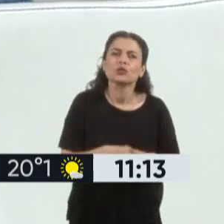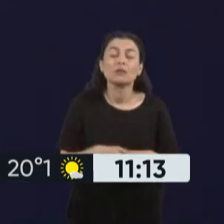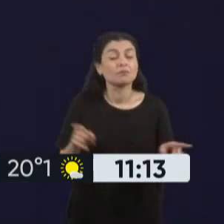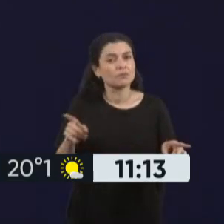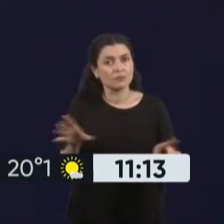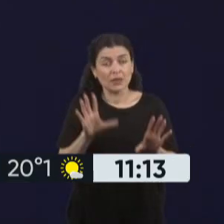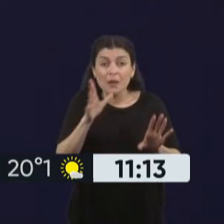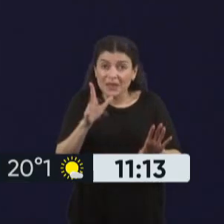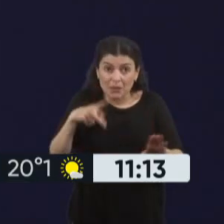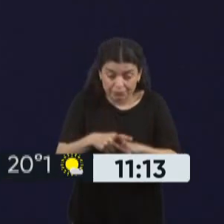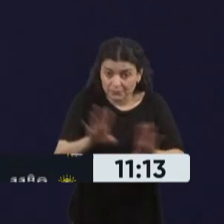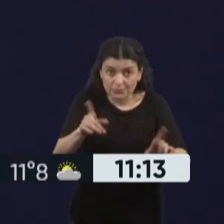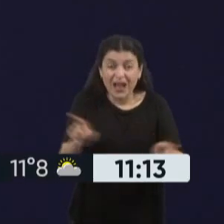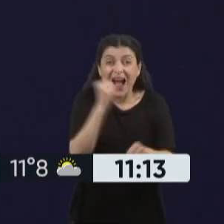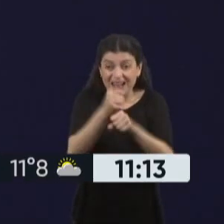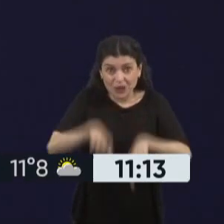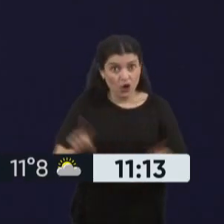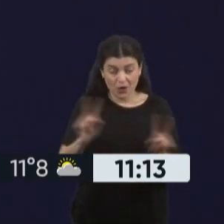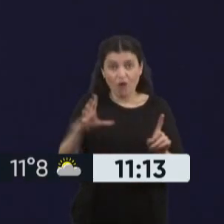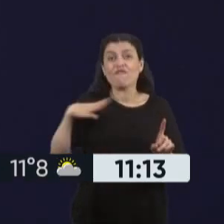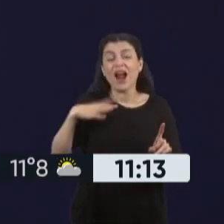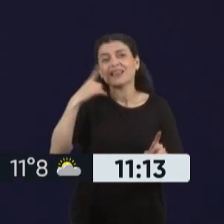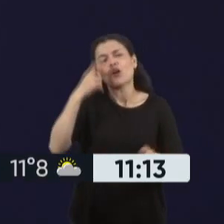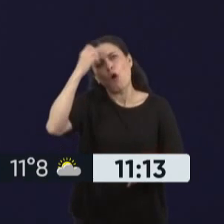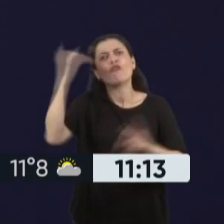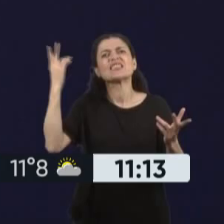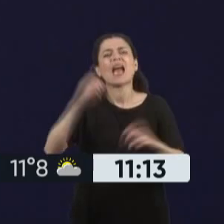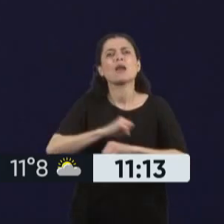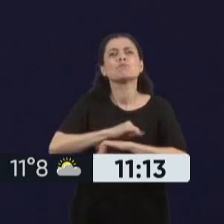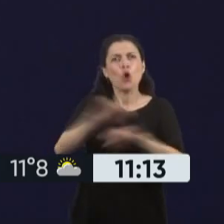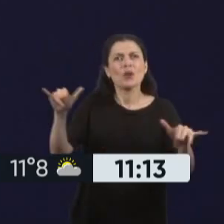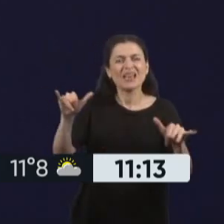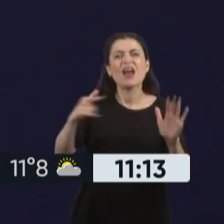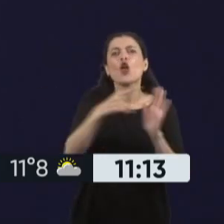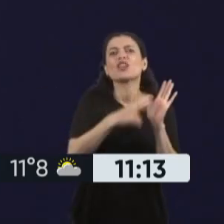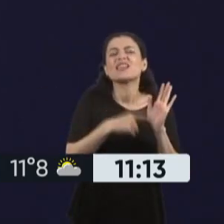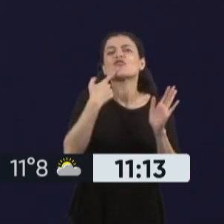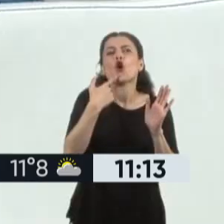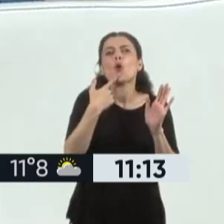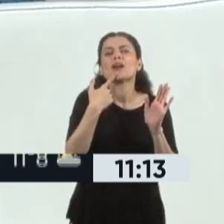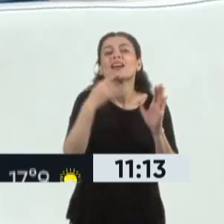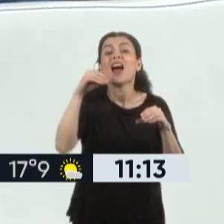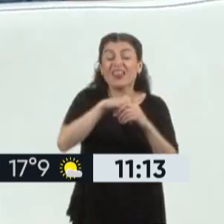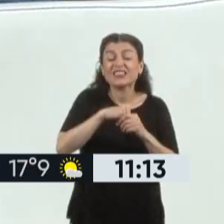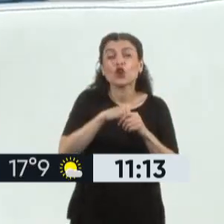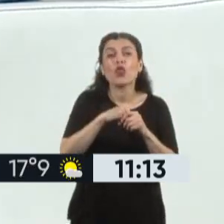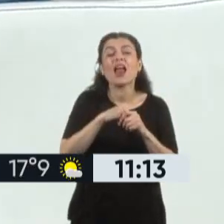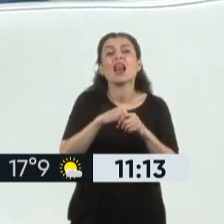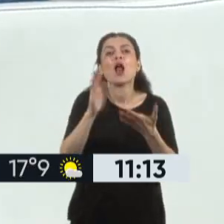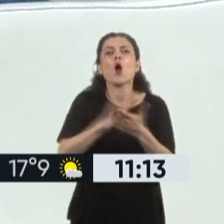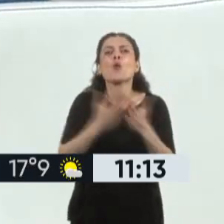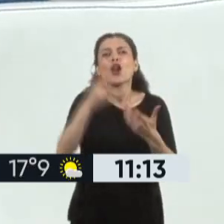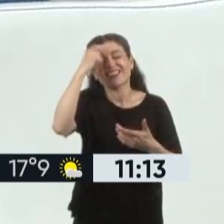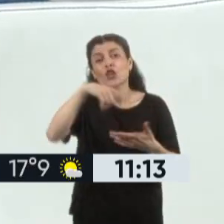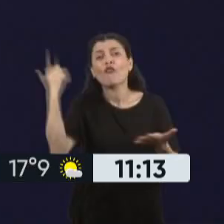todavía no, pero te agradezco la, lo vi en la el boletín. premonición. Está en el boletín No, oficial. el boletín viste la creación de la Secretaría. Está bien. O sea, en día se va a